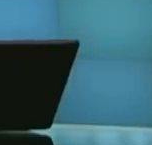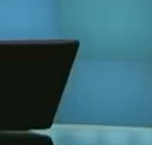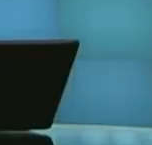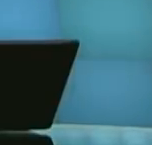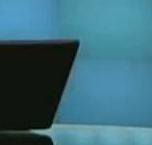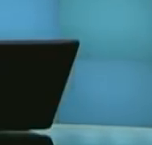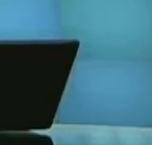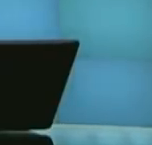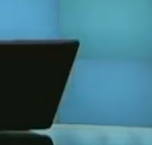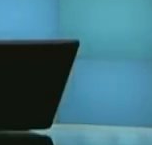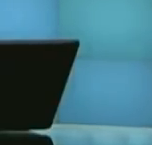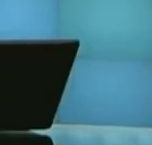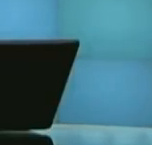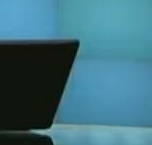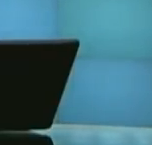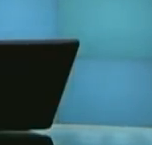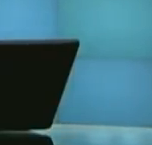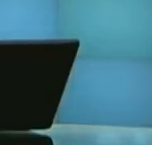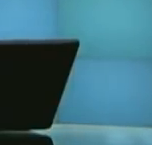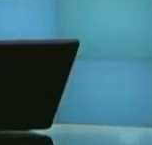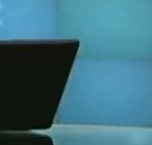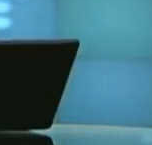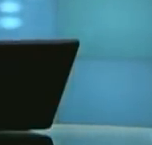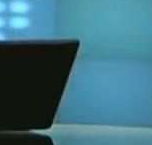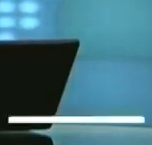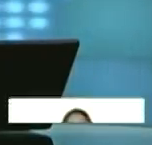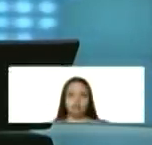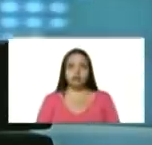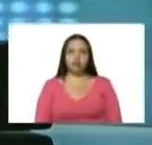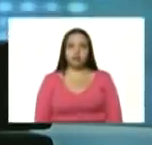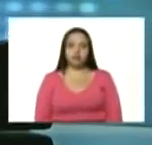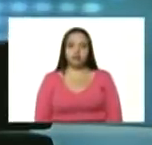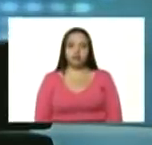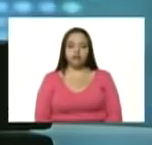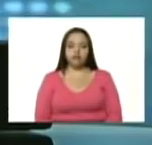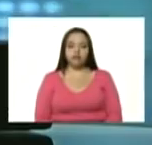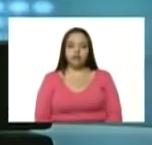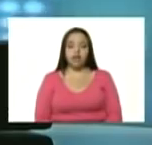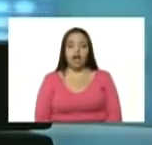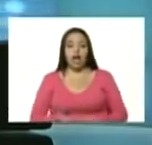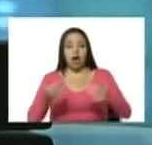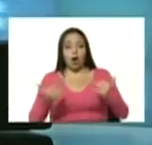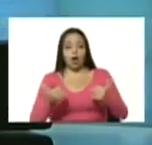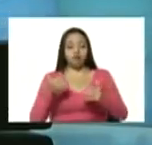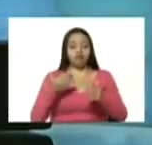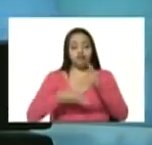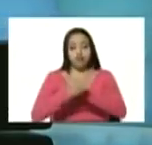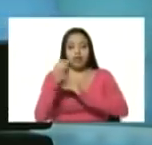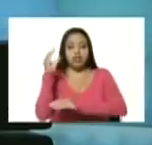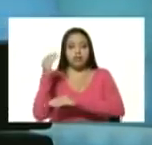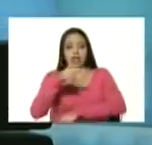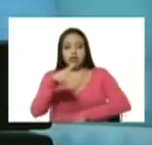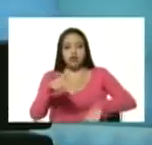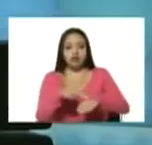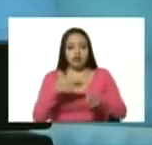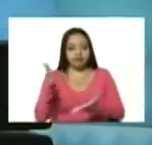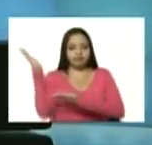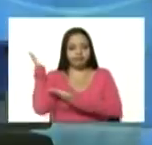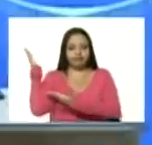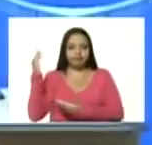Y hasta ahora hay información de último minuto desde el Parlamento venezolano, como lo anunció su presidente directamente esta mañana en redes sociales. Vamos a